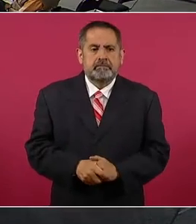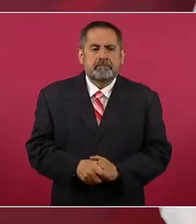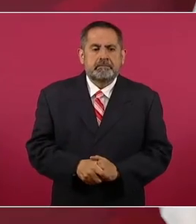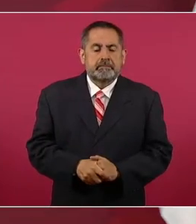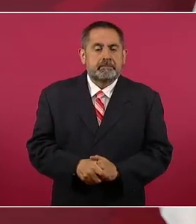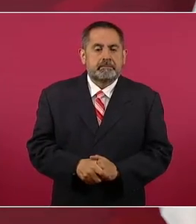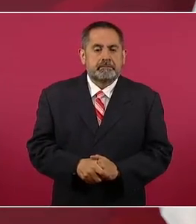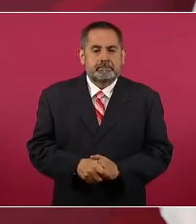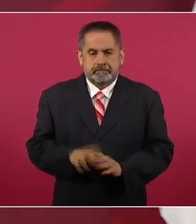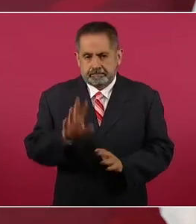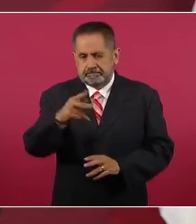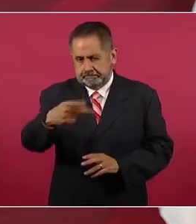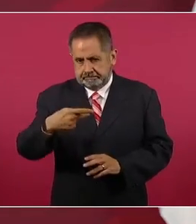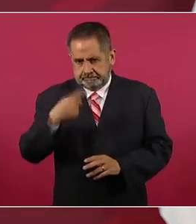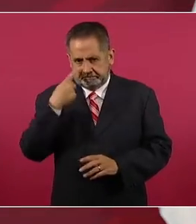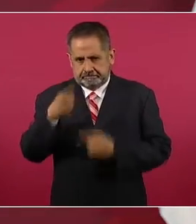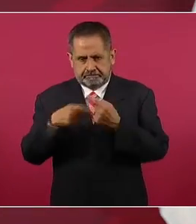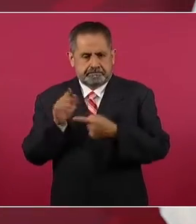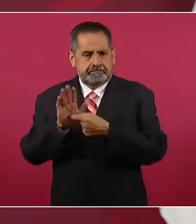Porque me estás preguntando.